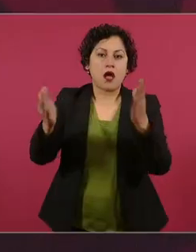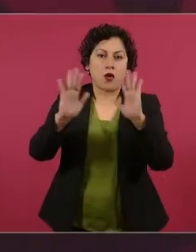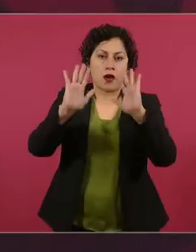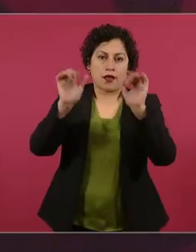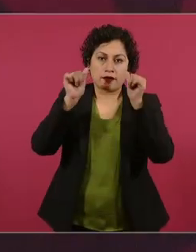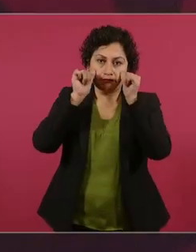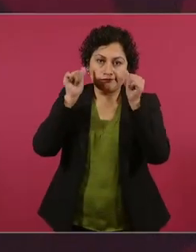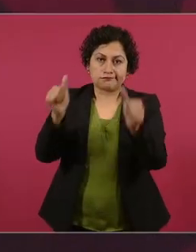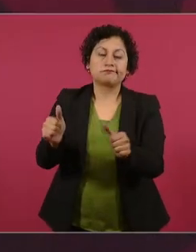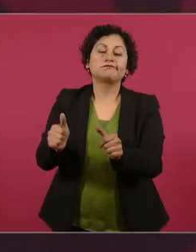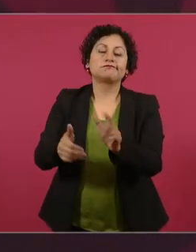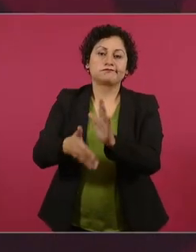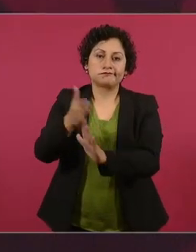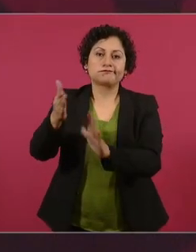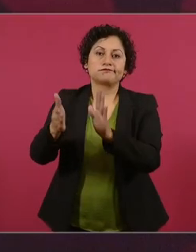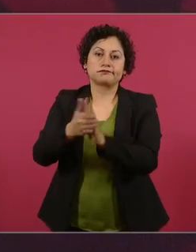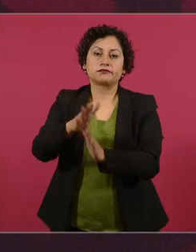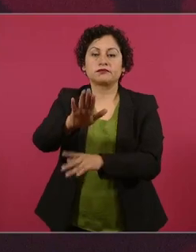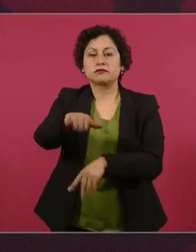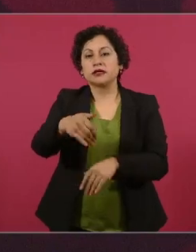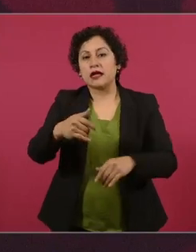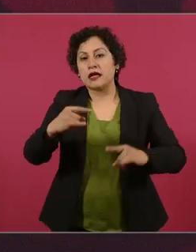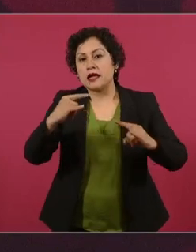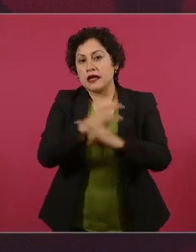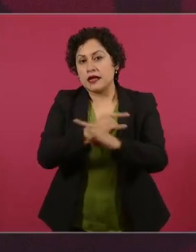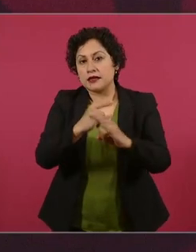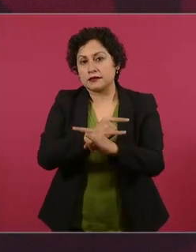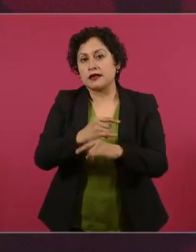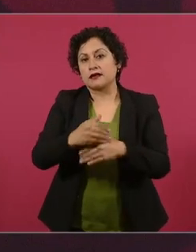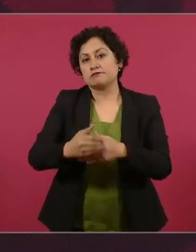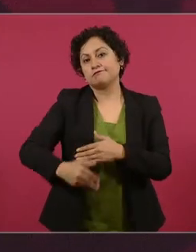La carretera va a llevar más tiempo, ya está